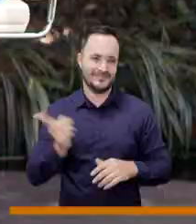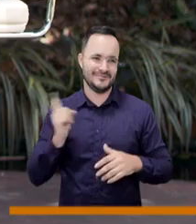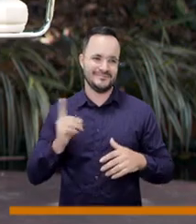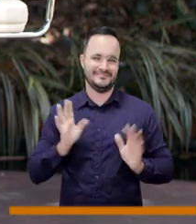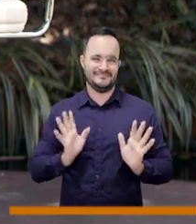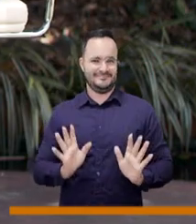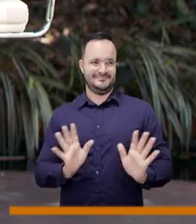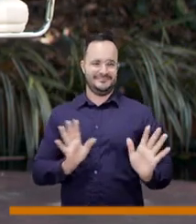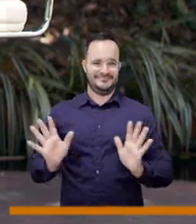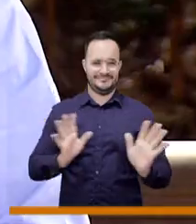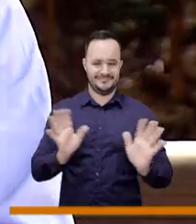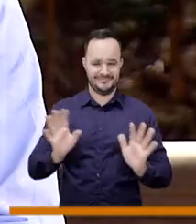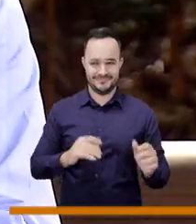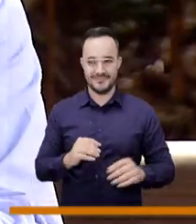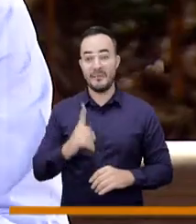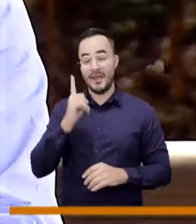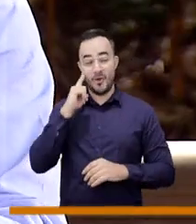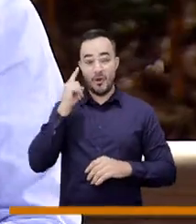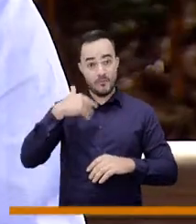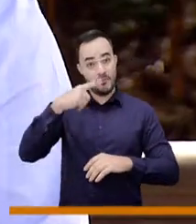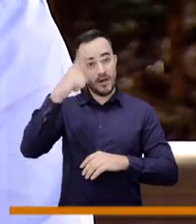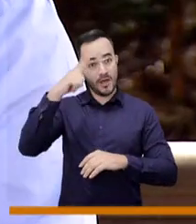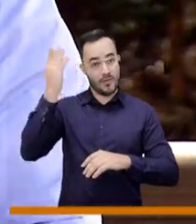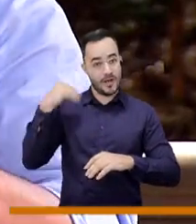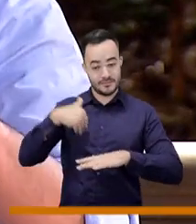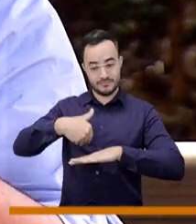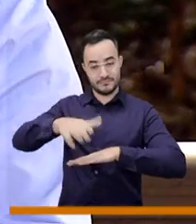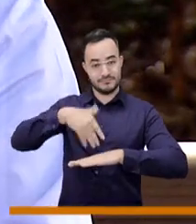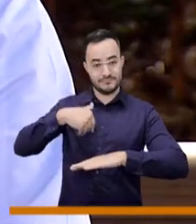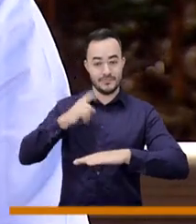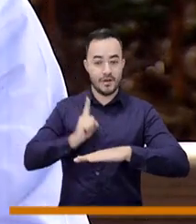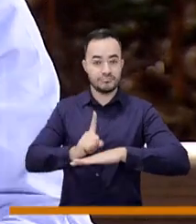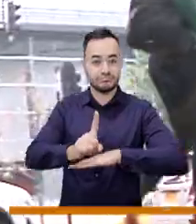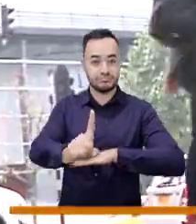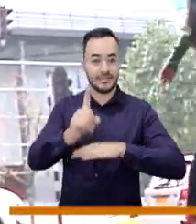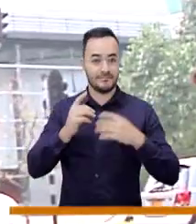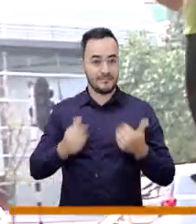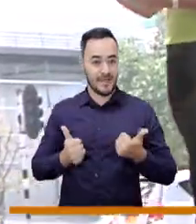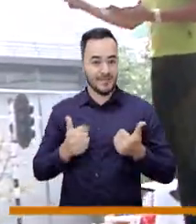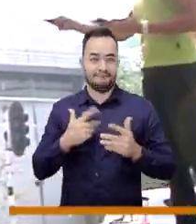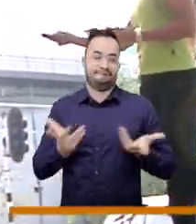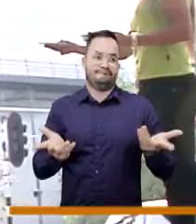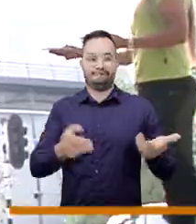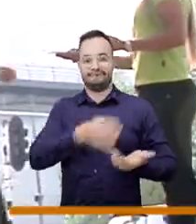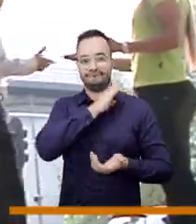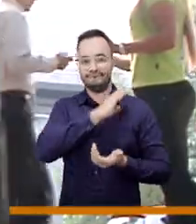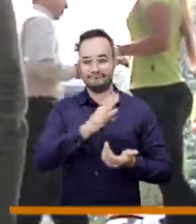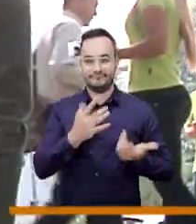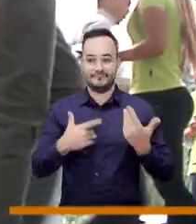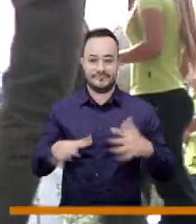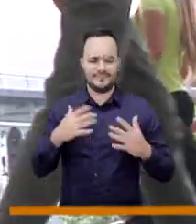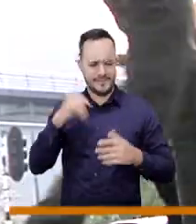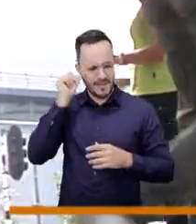lados. Miramos para, que aunque ese día sube, pasé por la cebra. Bueno, esa es otra historia, pero recuerdo que